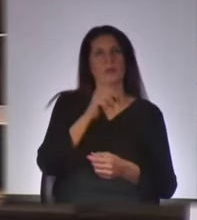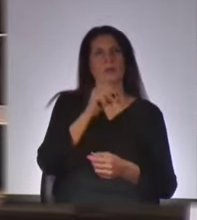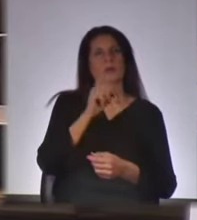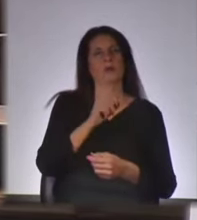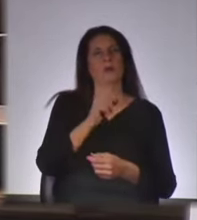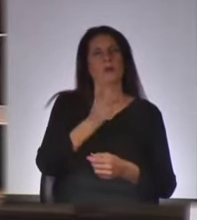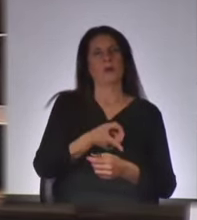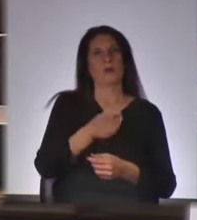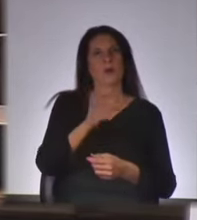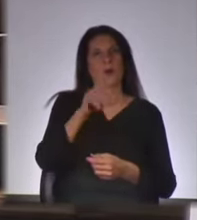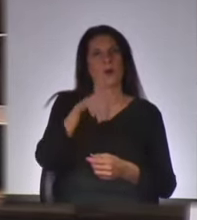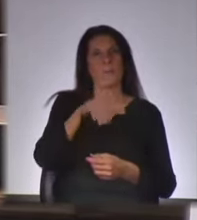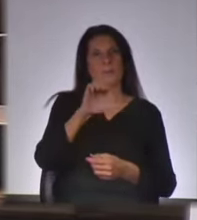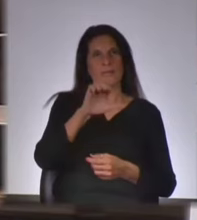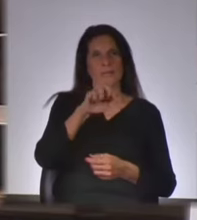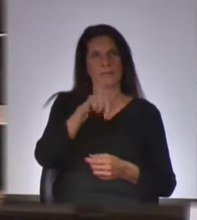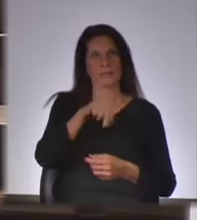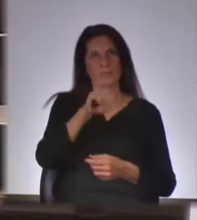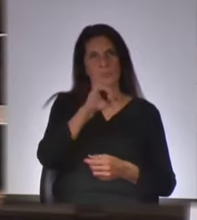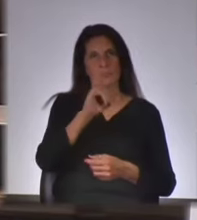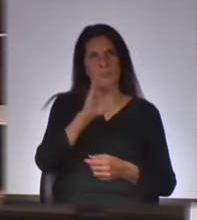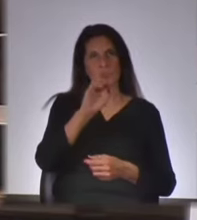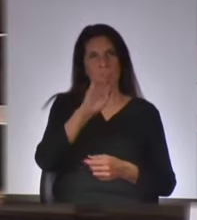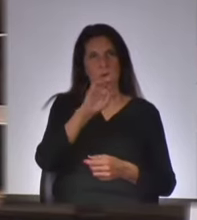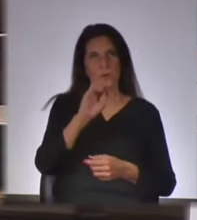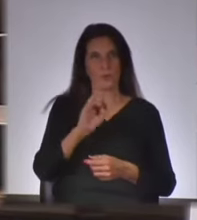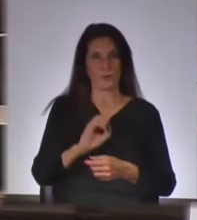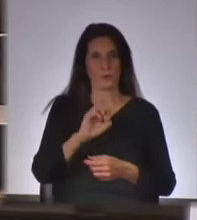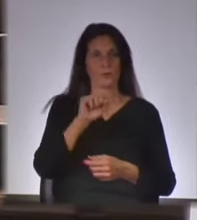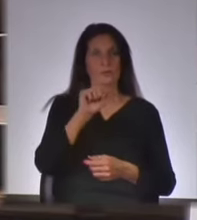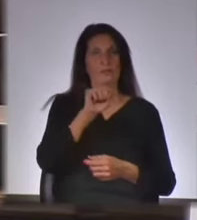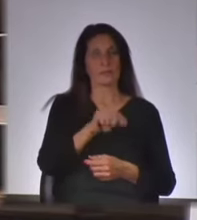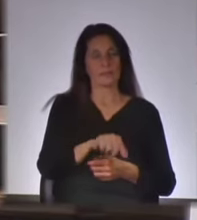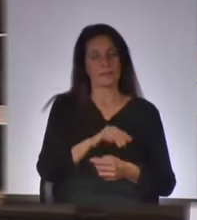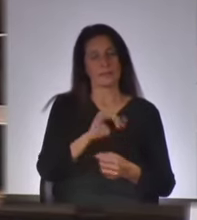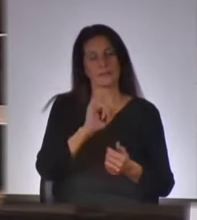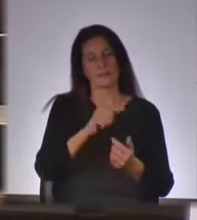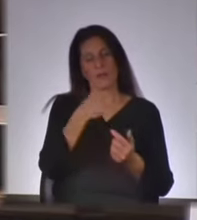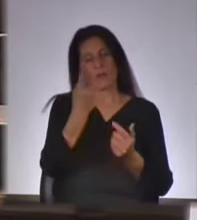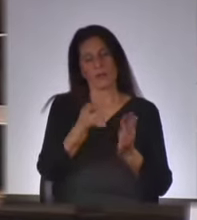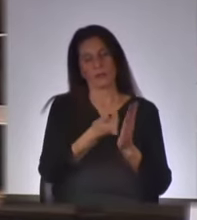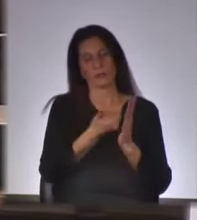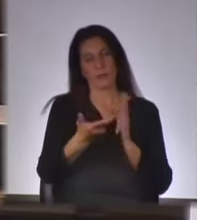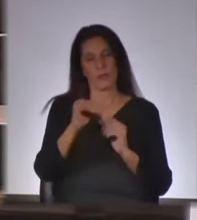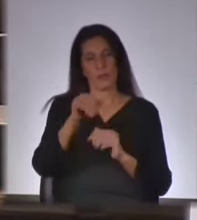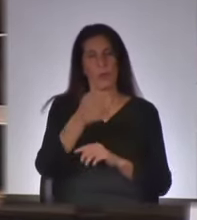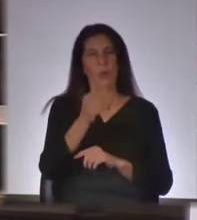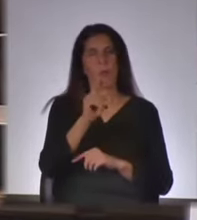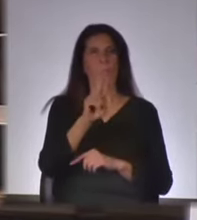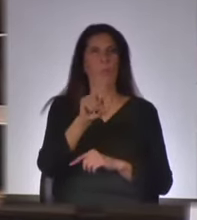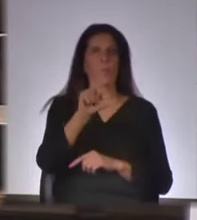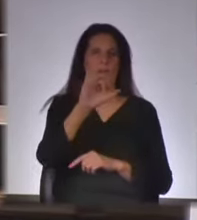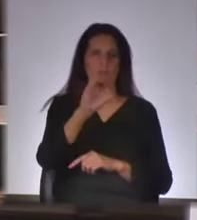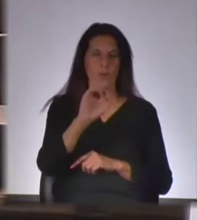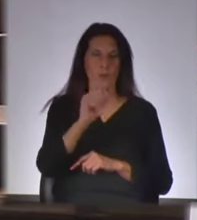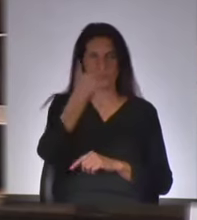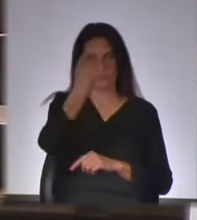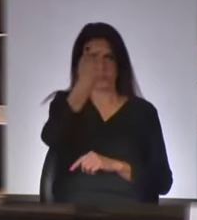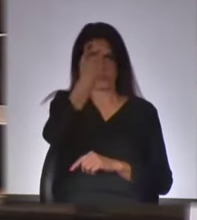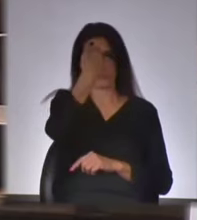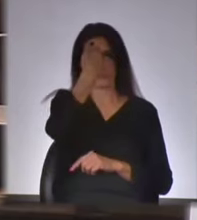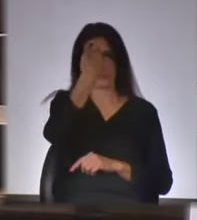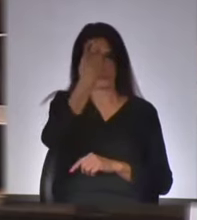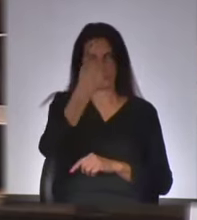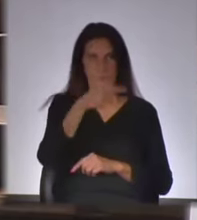marzo del 73 y así como el hallazgo de los restos del maestro julio castro con un balazo al frente pusieron de manifiesto